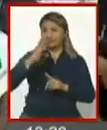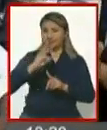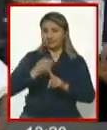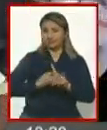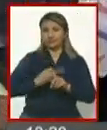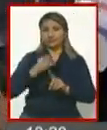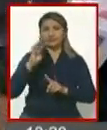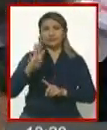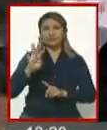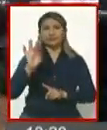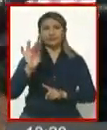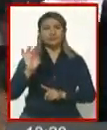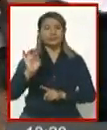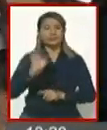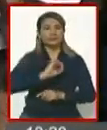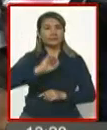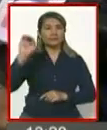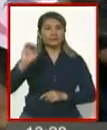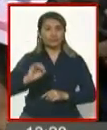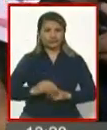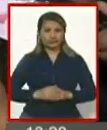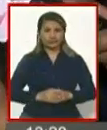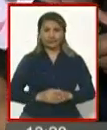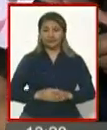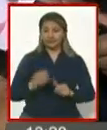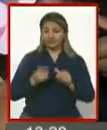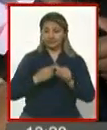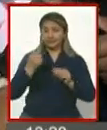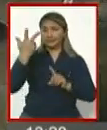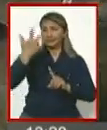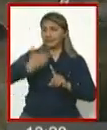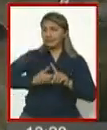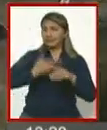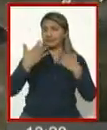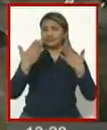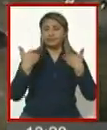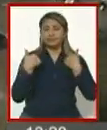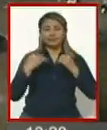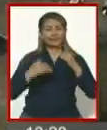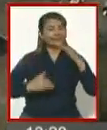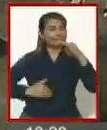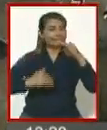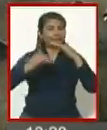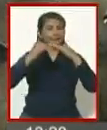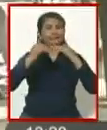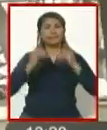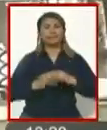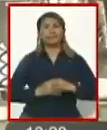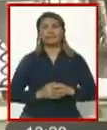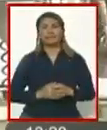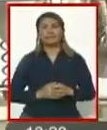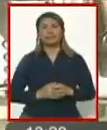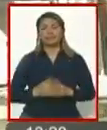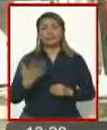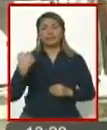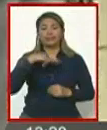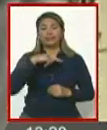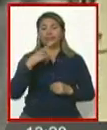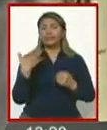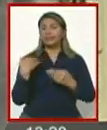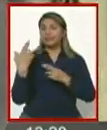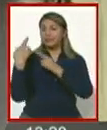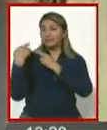el 4.7% y en el primer trimestre también ha tenido niveles altos de crecimiento. Y nosotros estamos